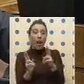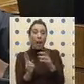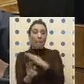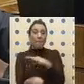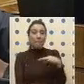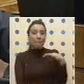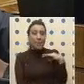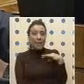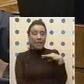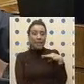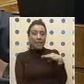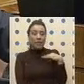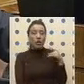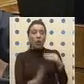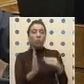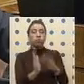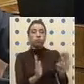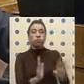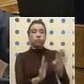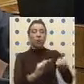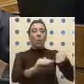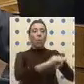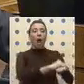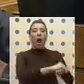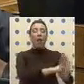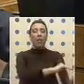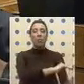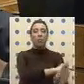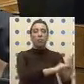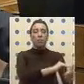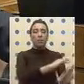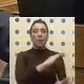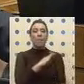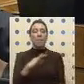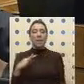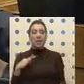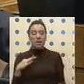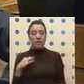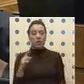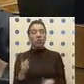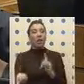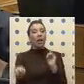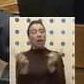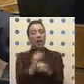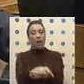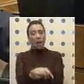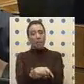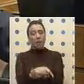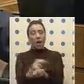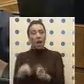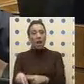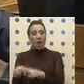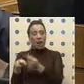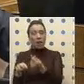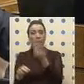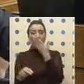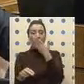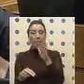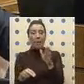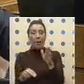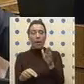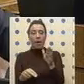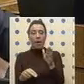ministro, esto no quede aquí y no quede solo en un escritorio ministerial, sino que se traduzca en recursos para